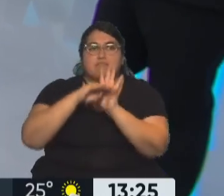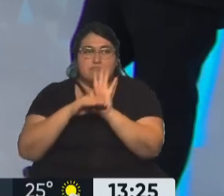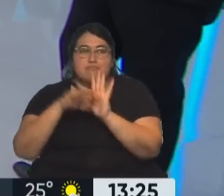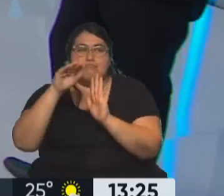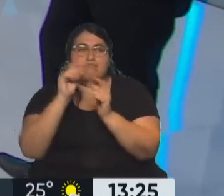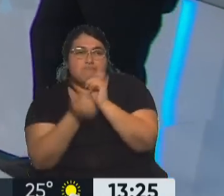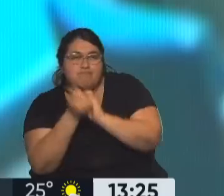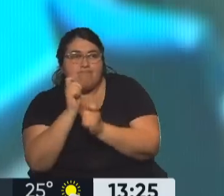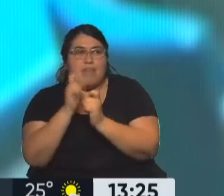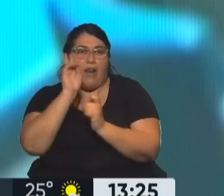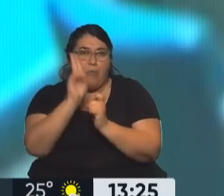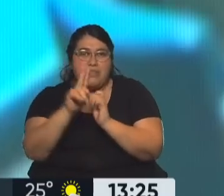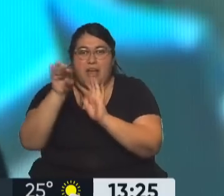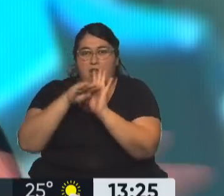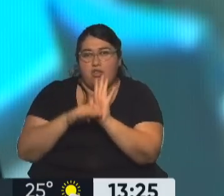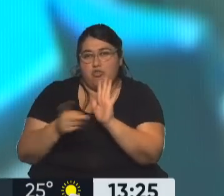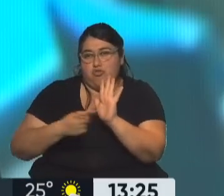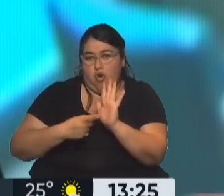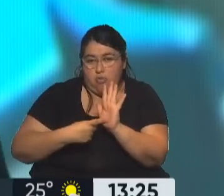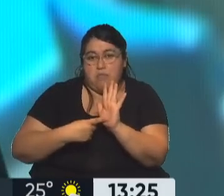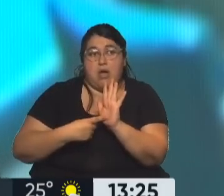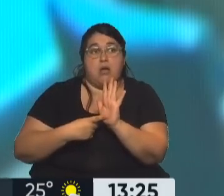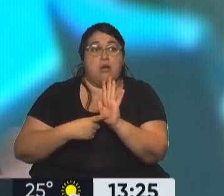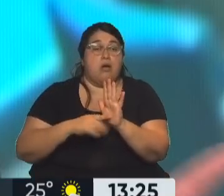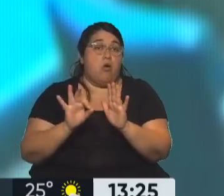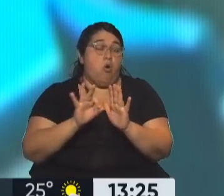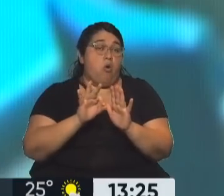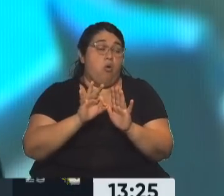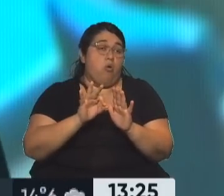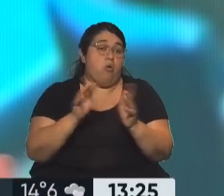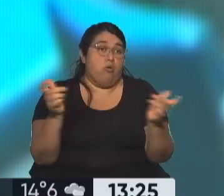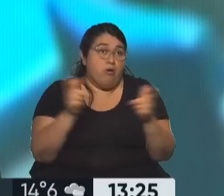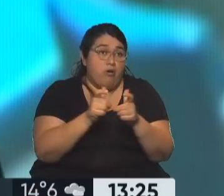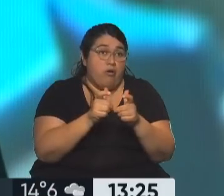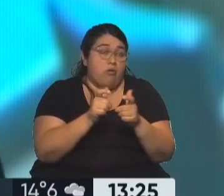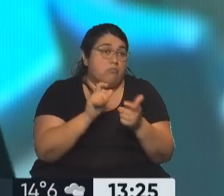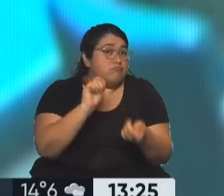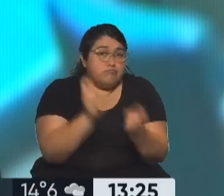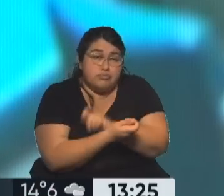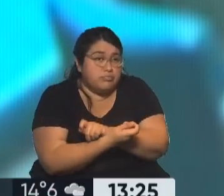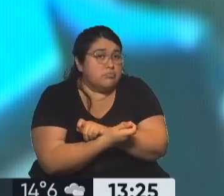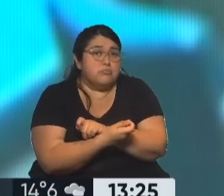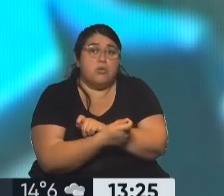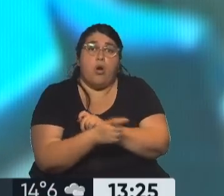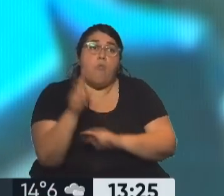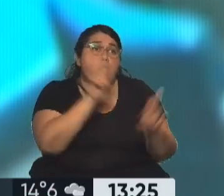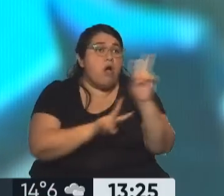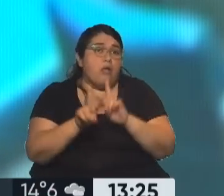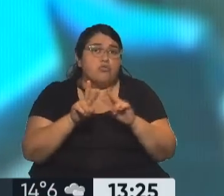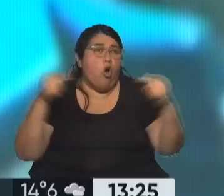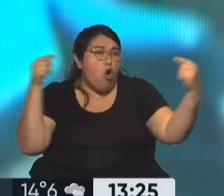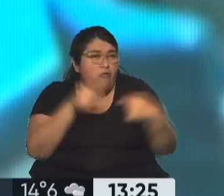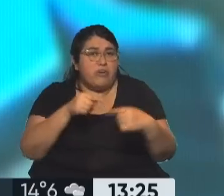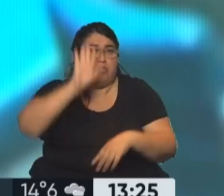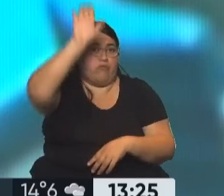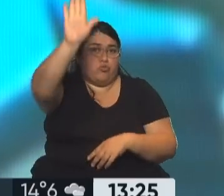que, bueno, básicamente o que deje de funcionar o que se reforme por las malas a través de alguna situación conflictiva que se pueda dar en el